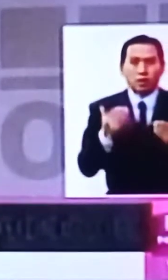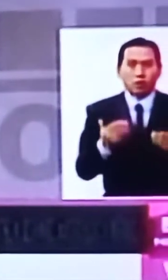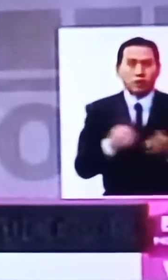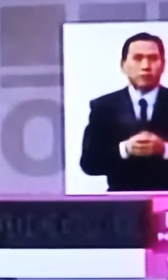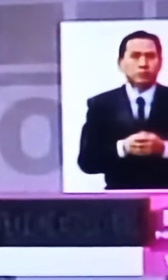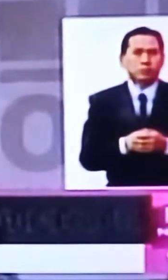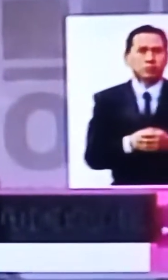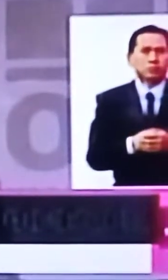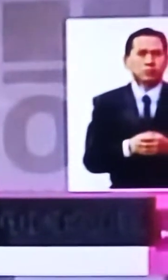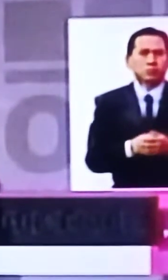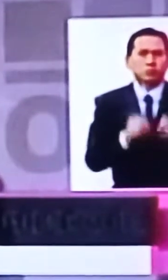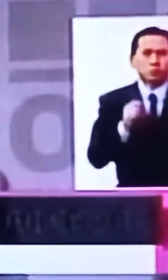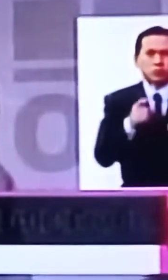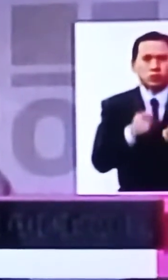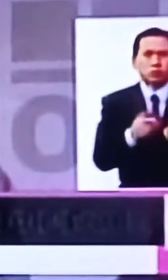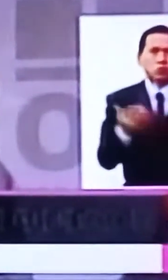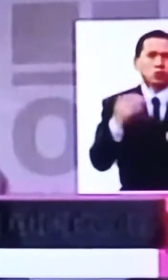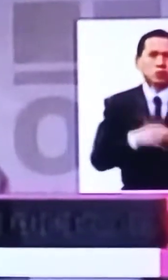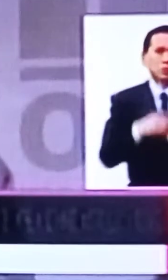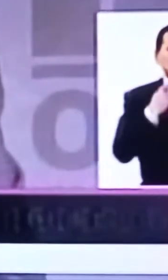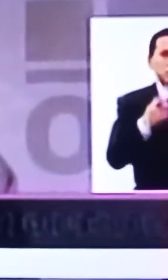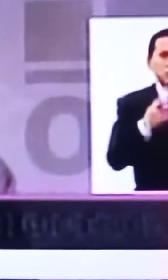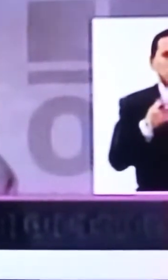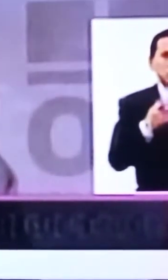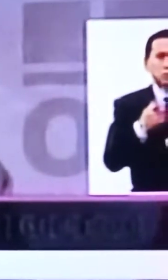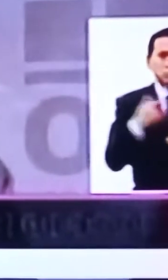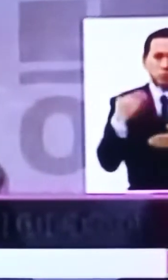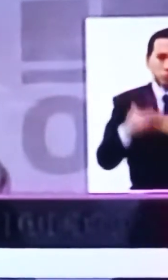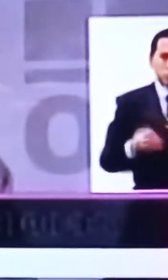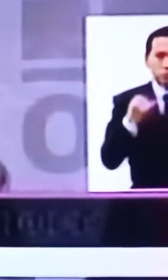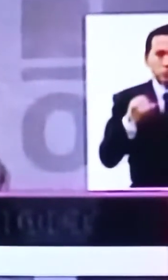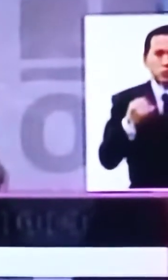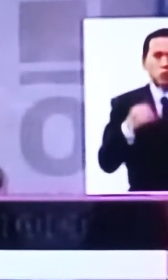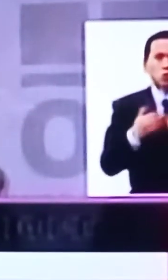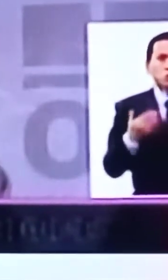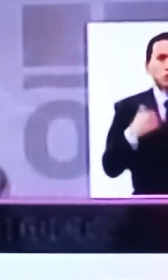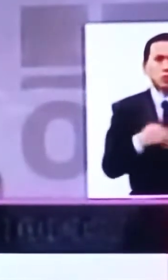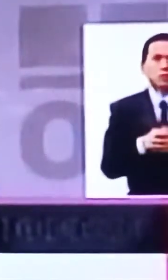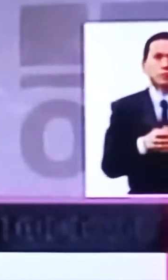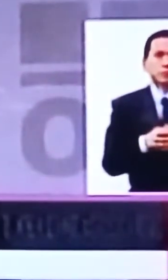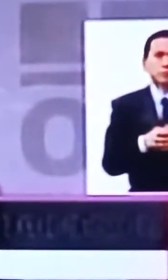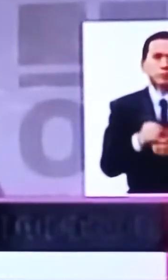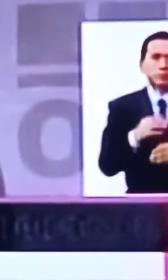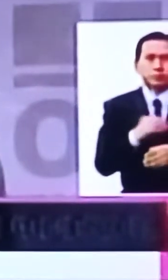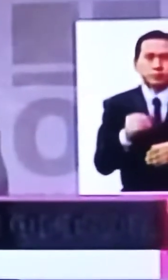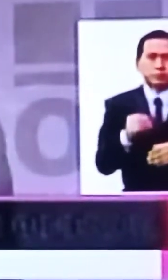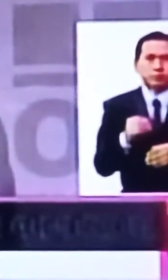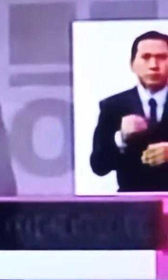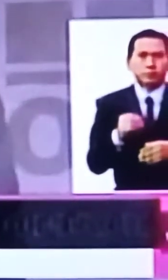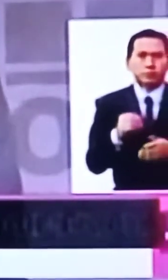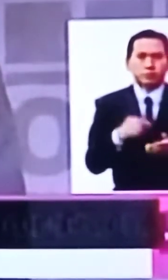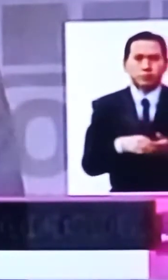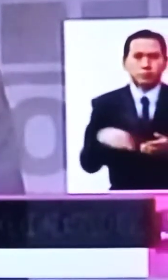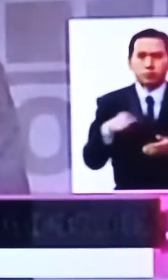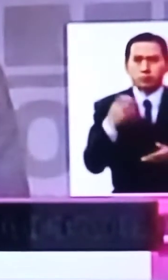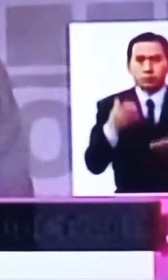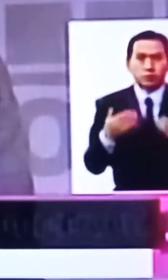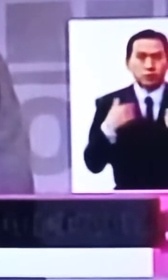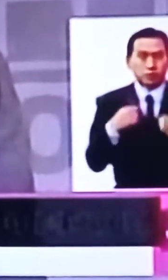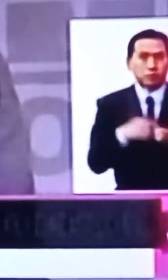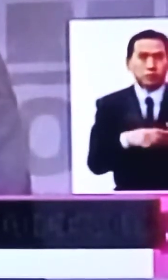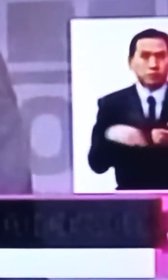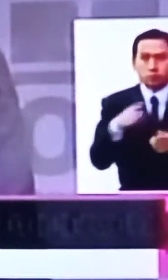Si nos podía reiterar el informe, el avance que se tiene y, por supuesto, si es que se va a lograr cumplir